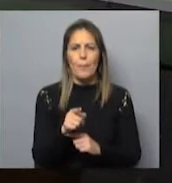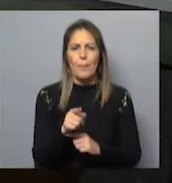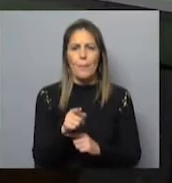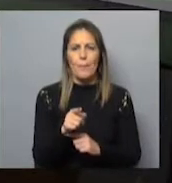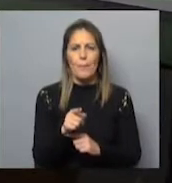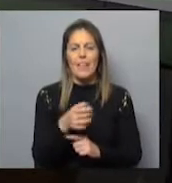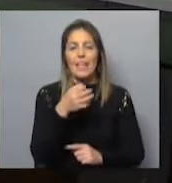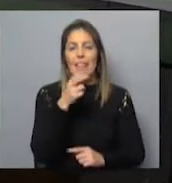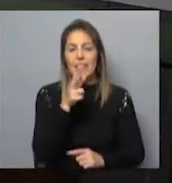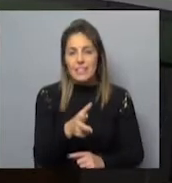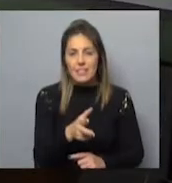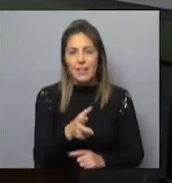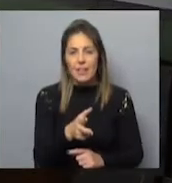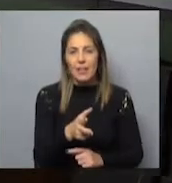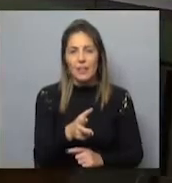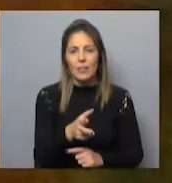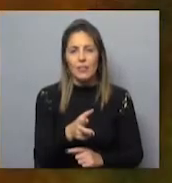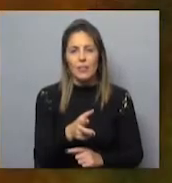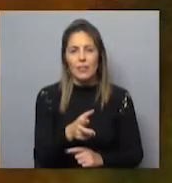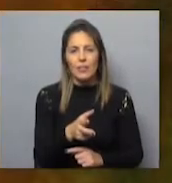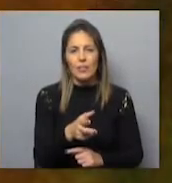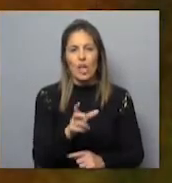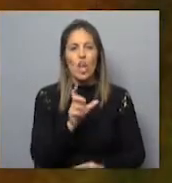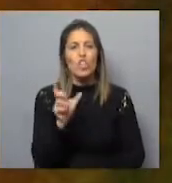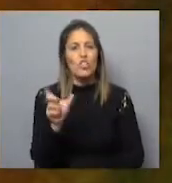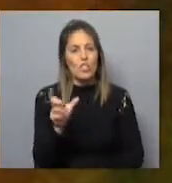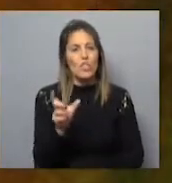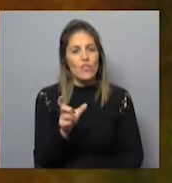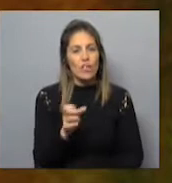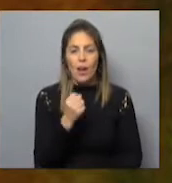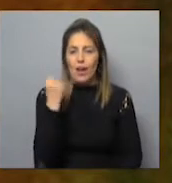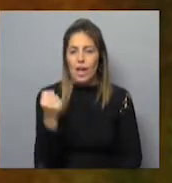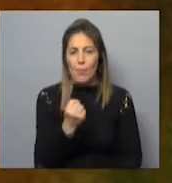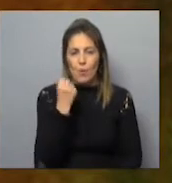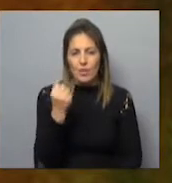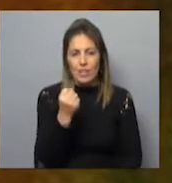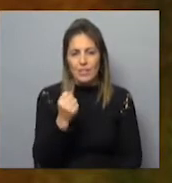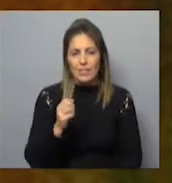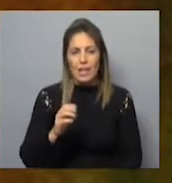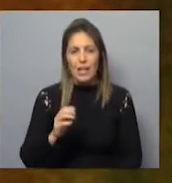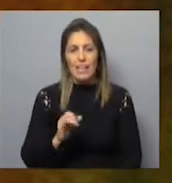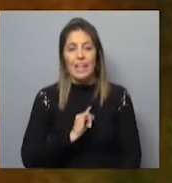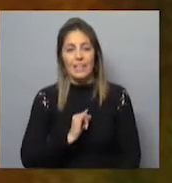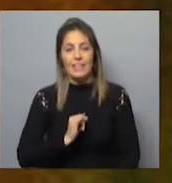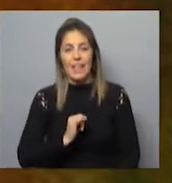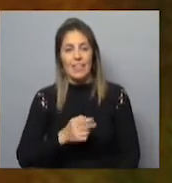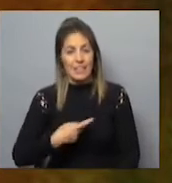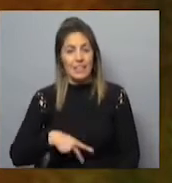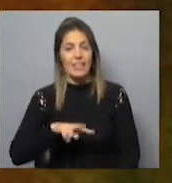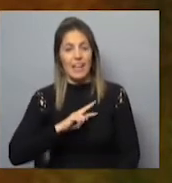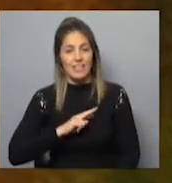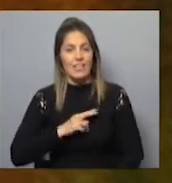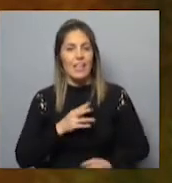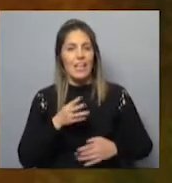y decir lo significativo y la relevancia que han tenido en las mujeres las identidades trans en la